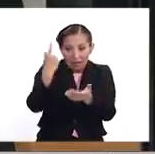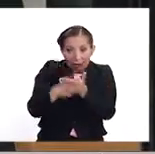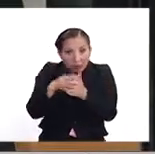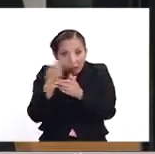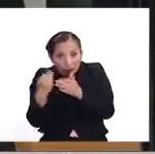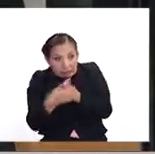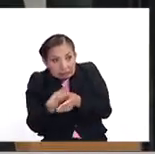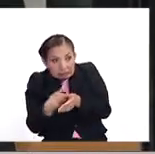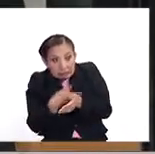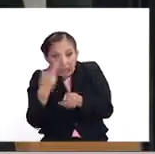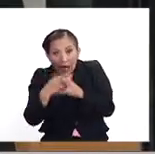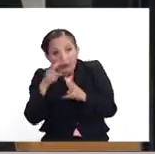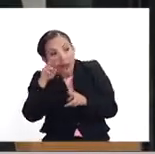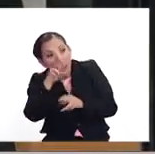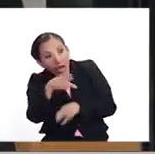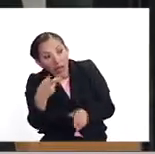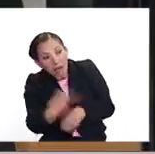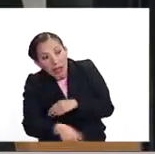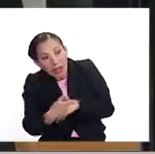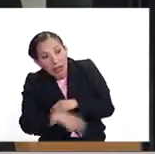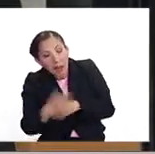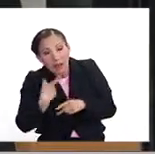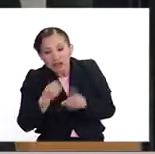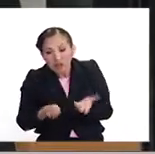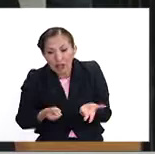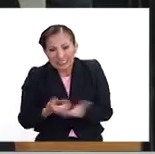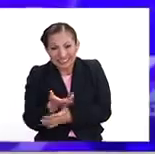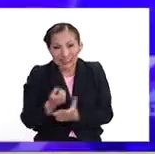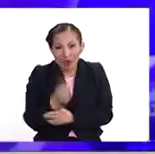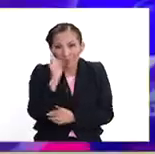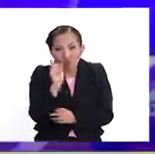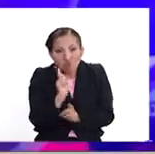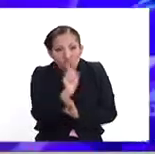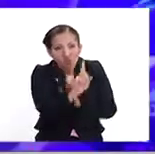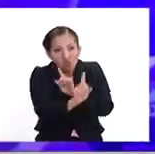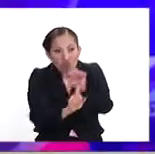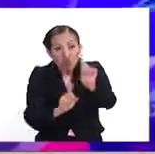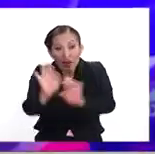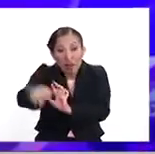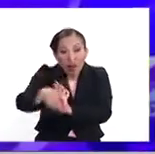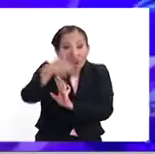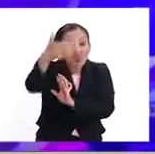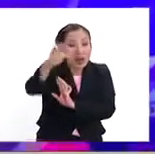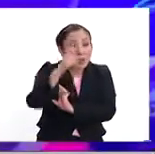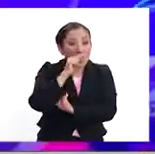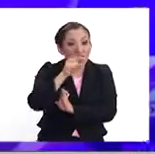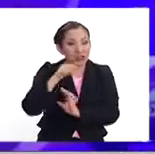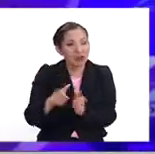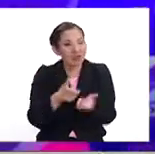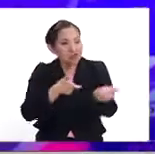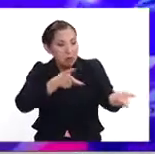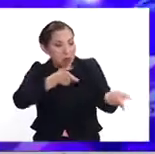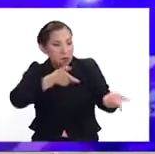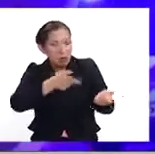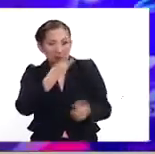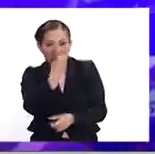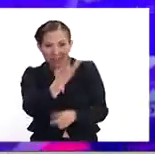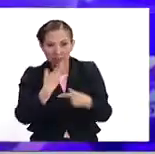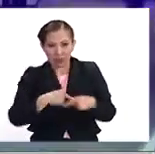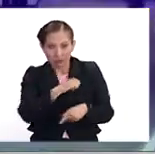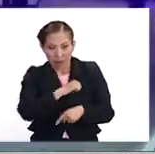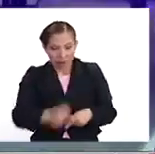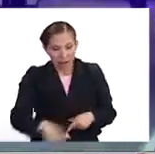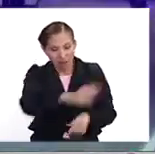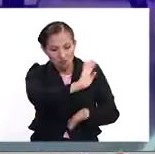adentro hasta que pasó el peligro y los clientes salieron uno por uno en las afueras. La policía armada había abatido a tiros a los